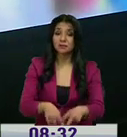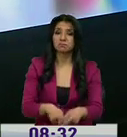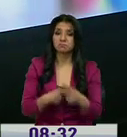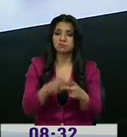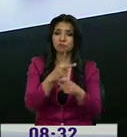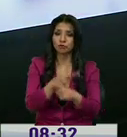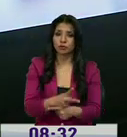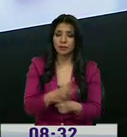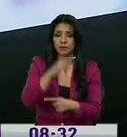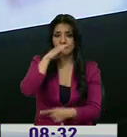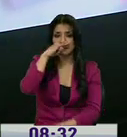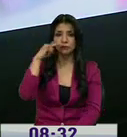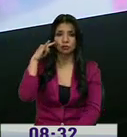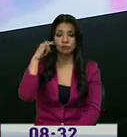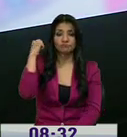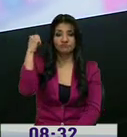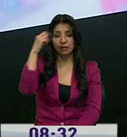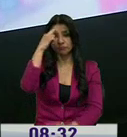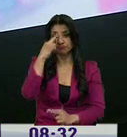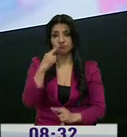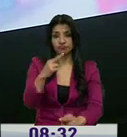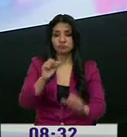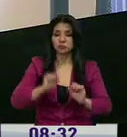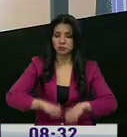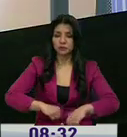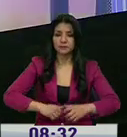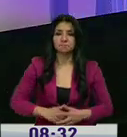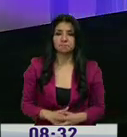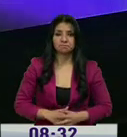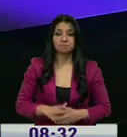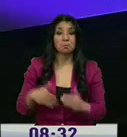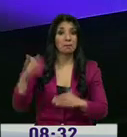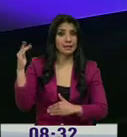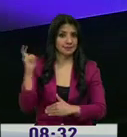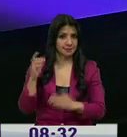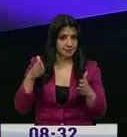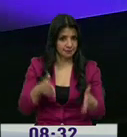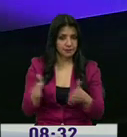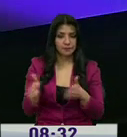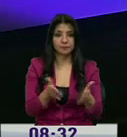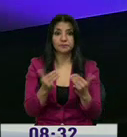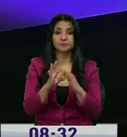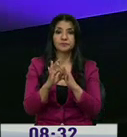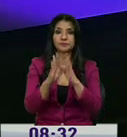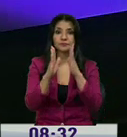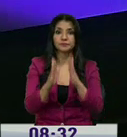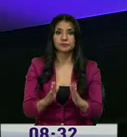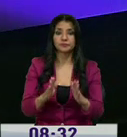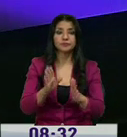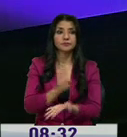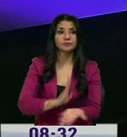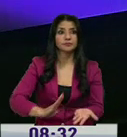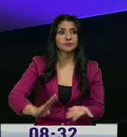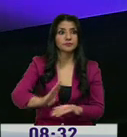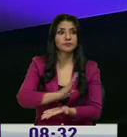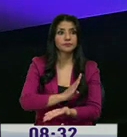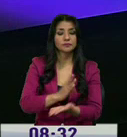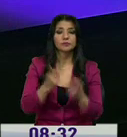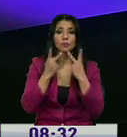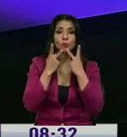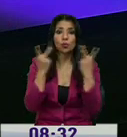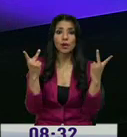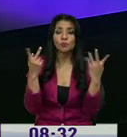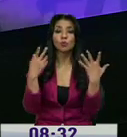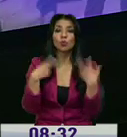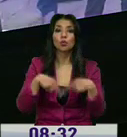protege a los derechos de los más débiles, en este caso, y de los más vulnerables. Vamos ahora con Adriana Rojas, se trasladó hasta el barrio Pueblo Unido